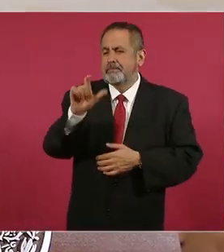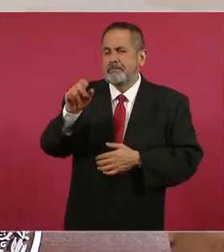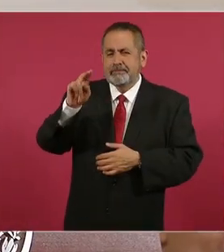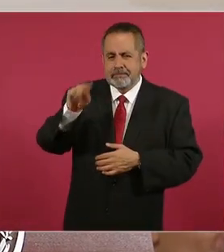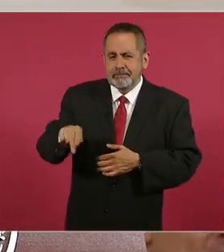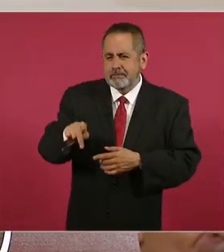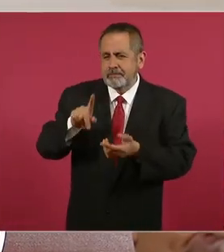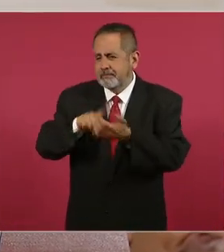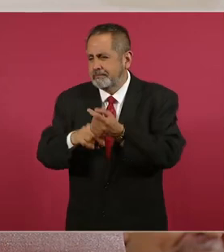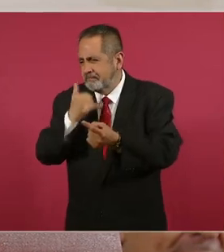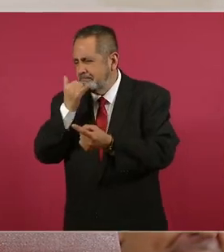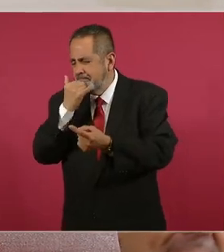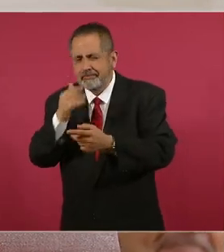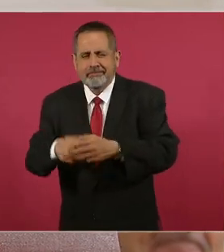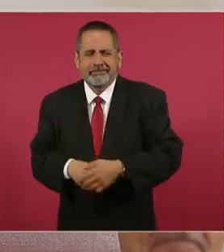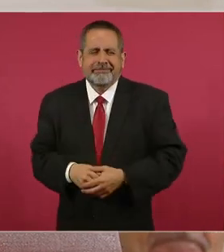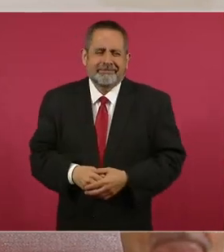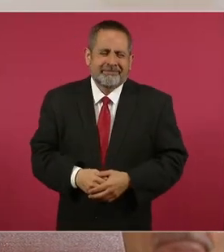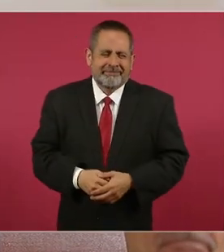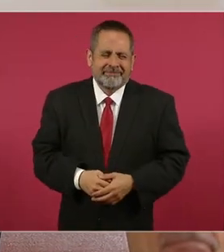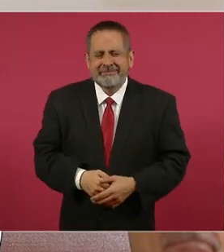ciertos errores. No quiero